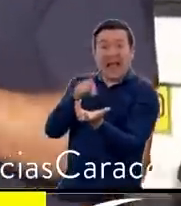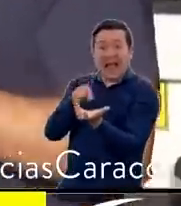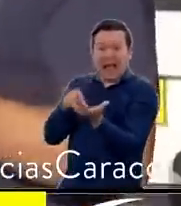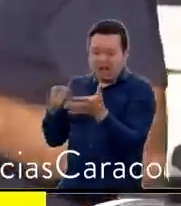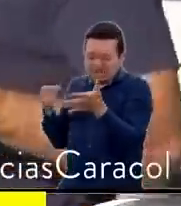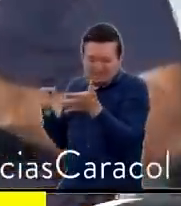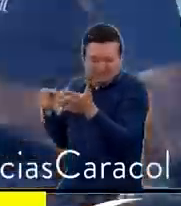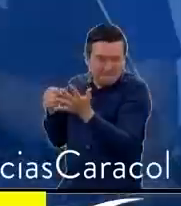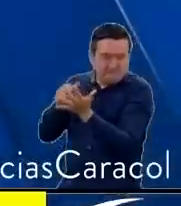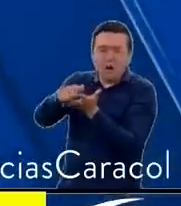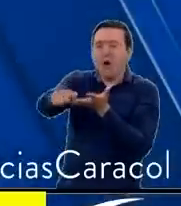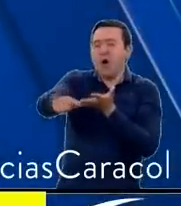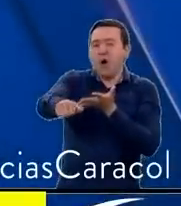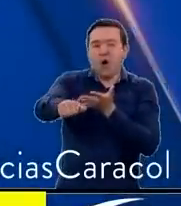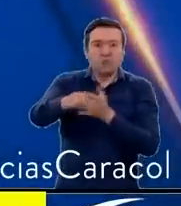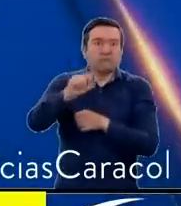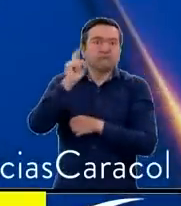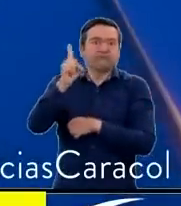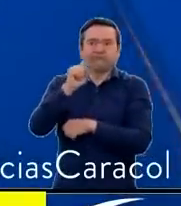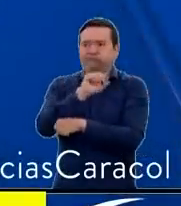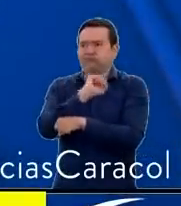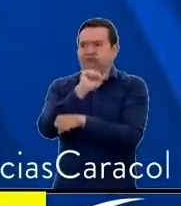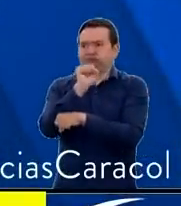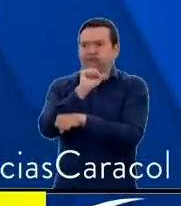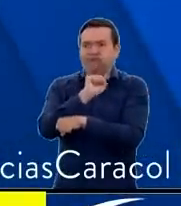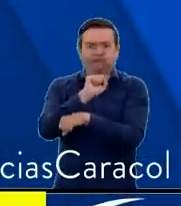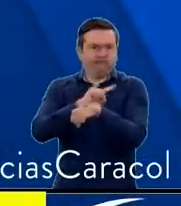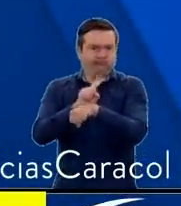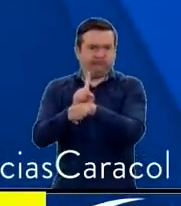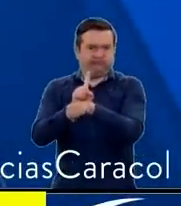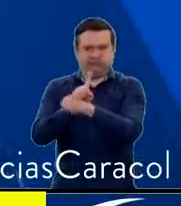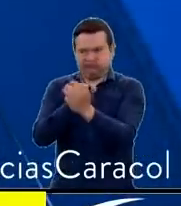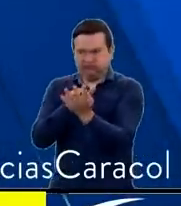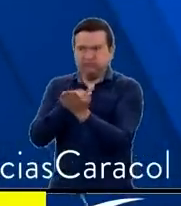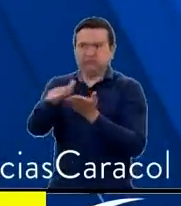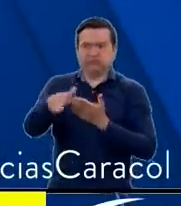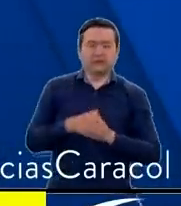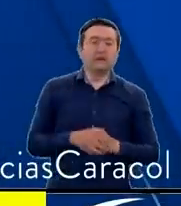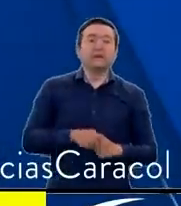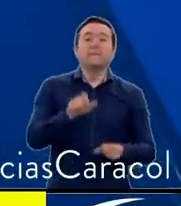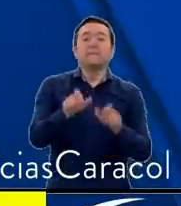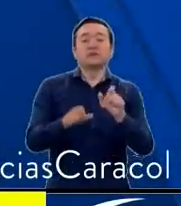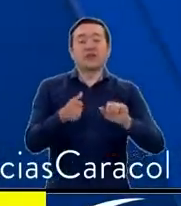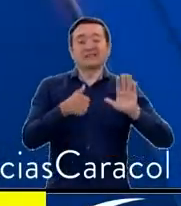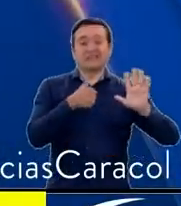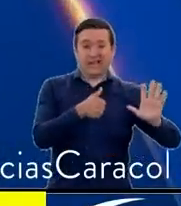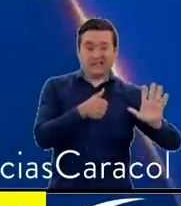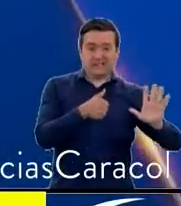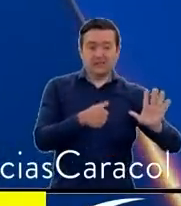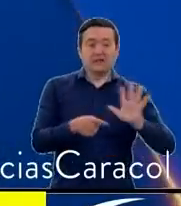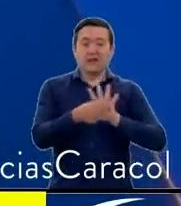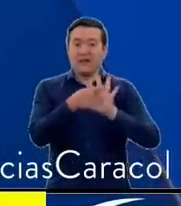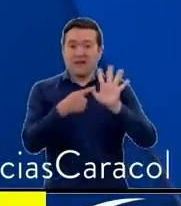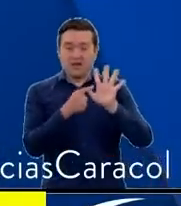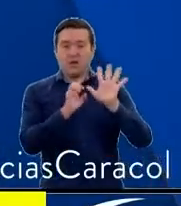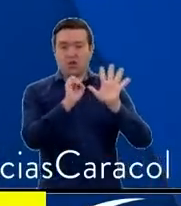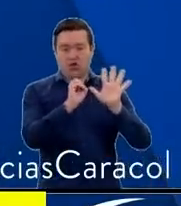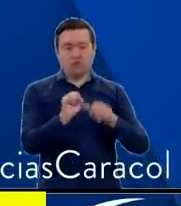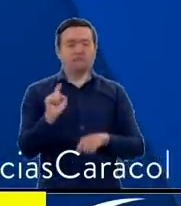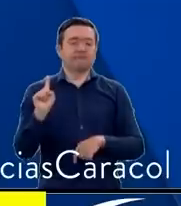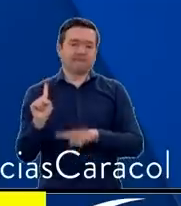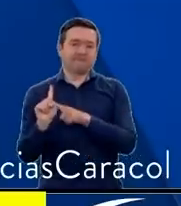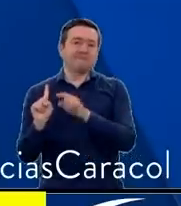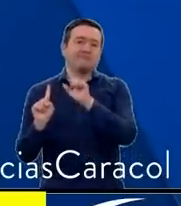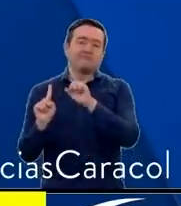el conductor, al parecer por exceso de velocidad, los terminó arrollando. Las 6 personas, 5 mujeres y uno masculino, terminaron